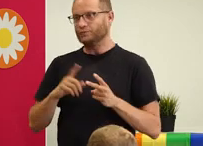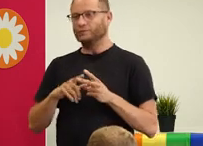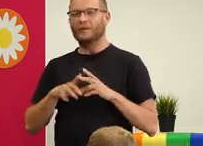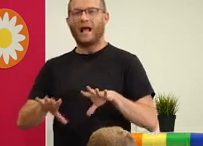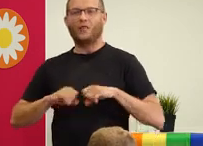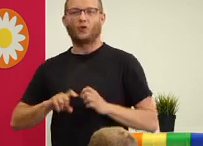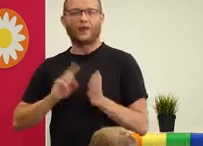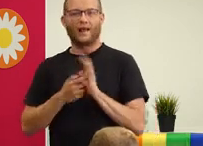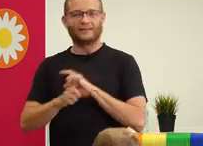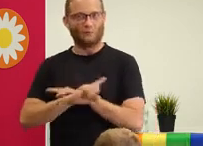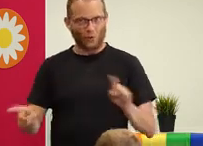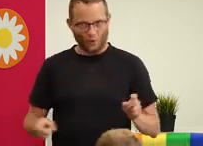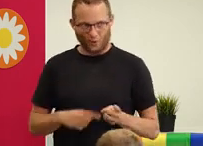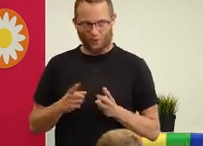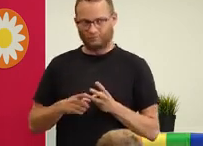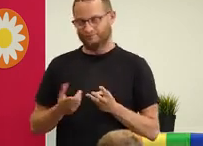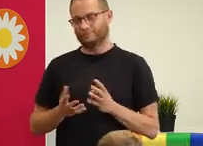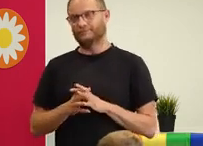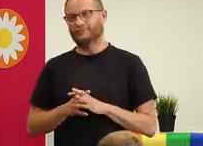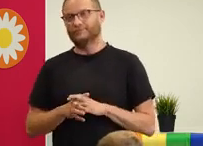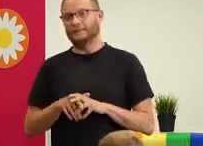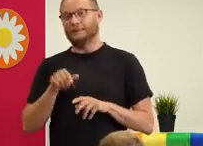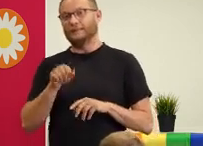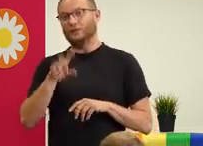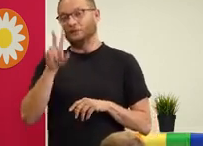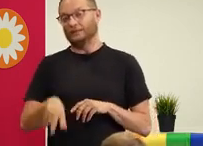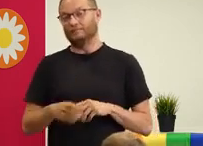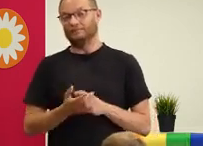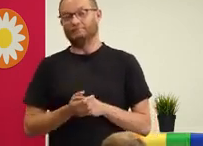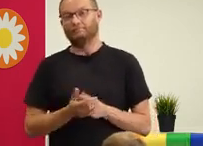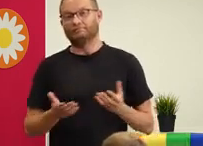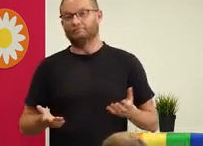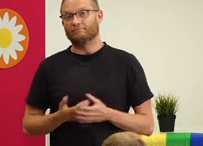ni las adopciones son legales. Entonces, eso es un poco lo que...